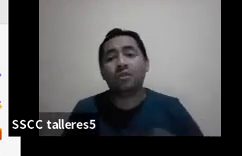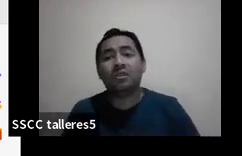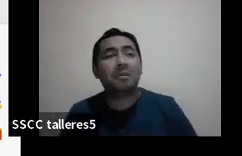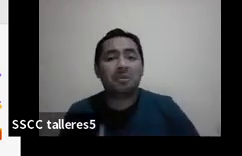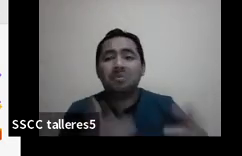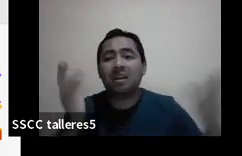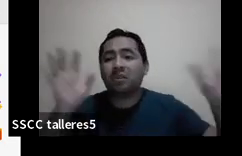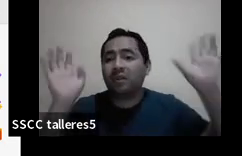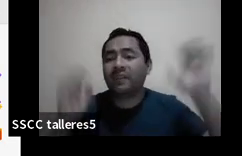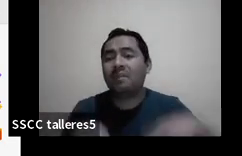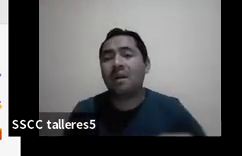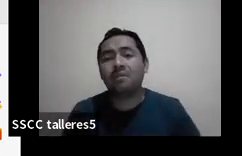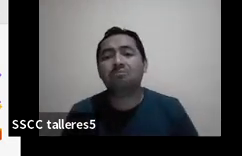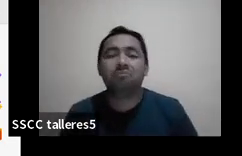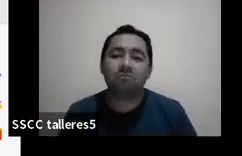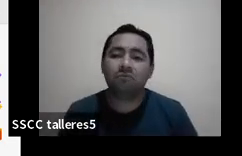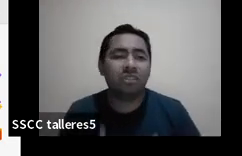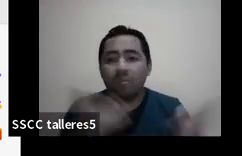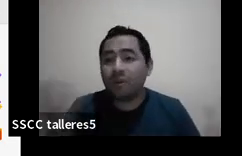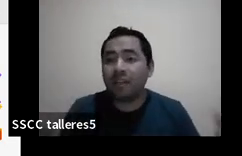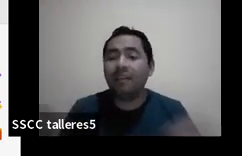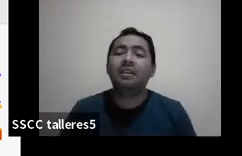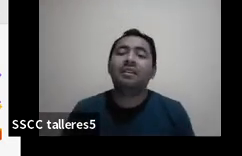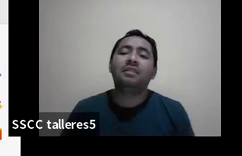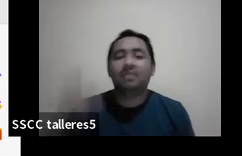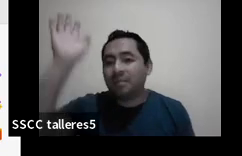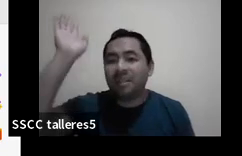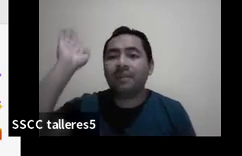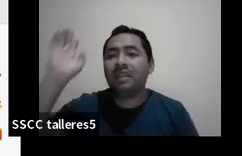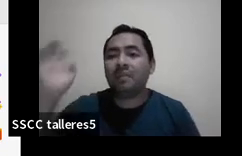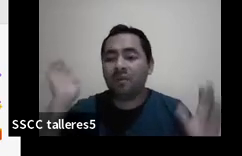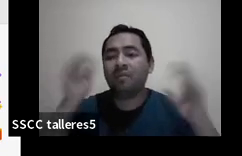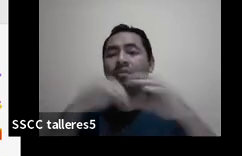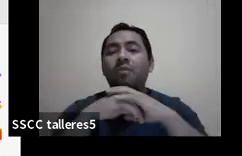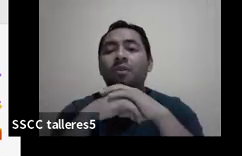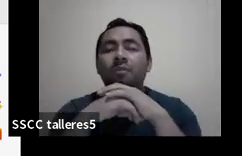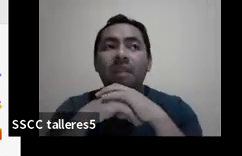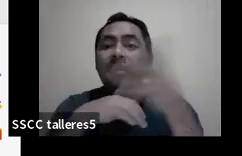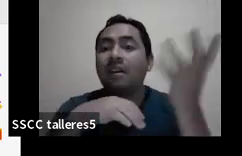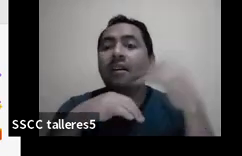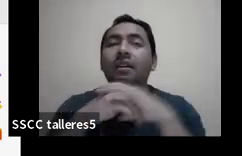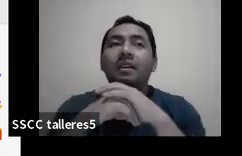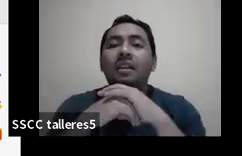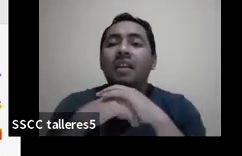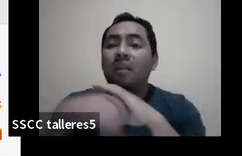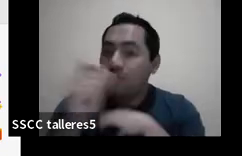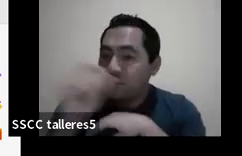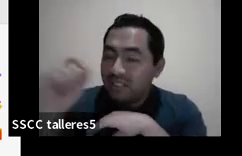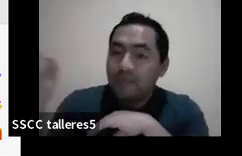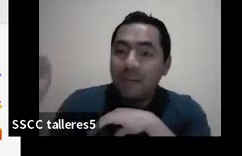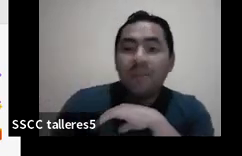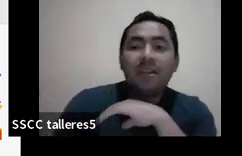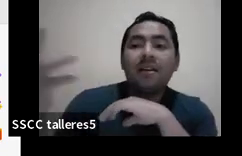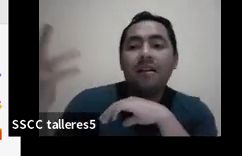el niño solo está ahí, pues mira que todos levantan la mano, no entiende por qué, de repente levanta la mano también solo para imitar. El